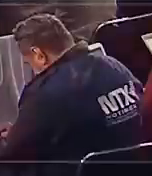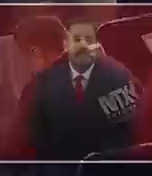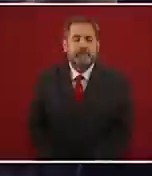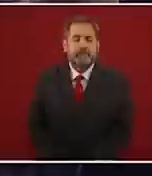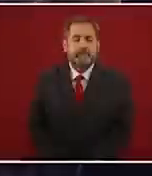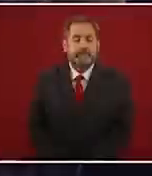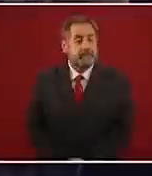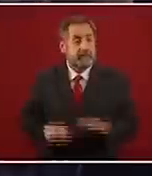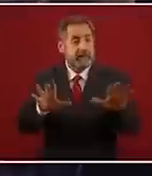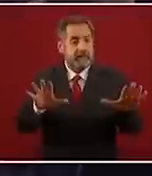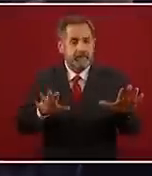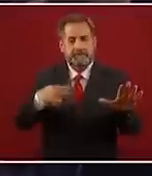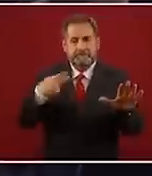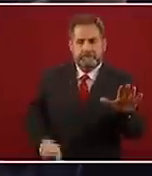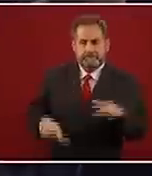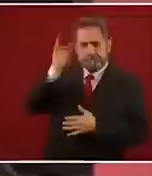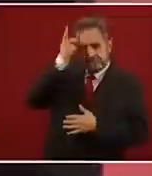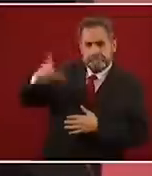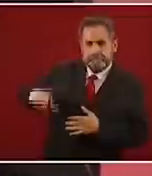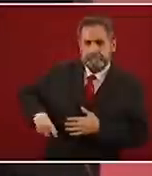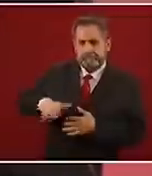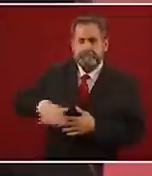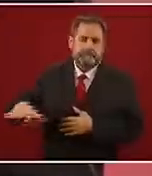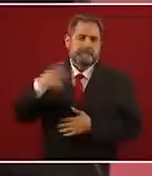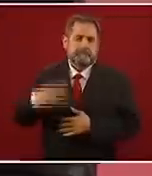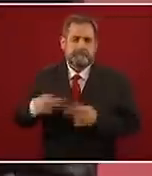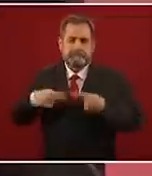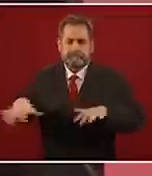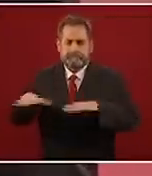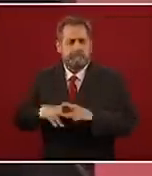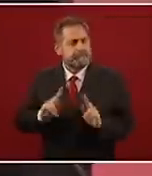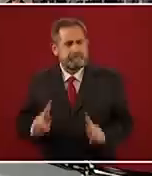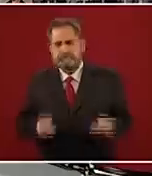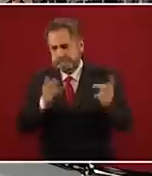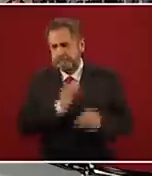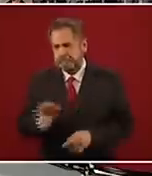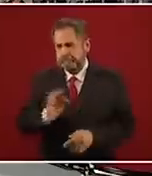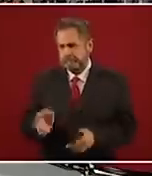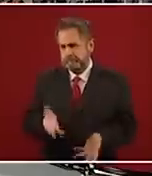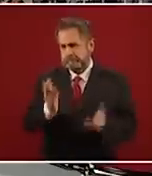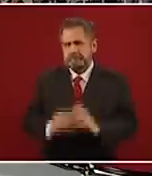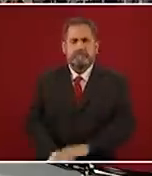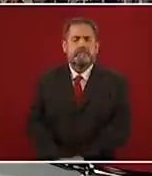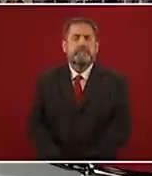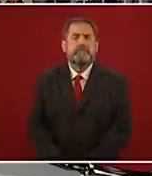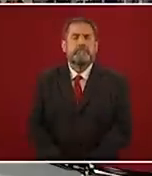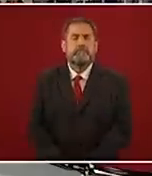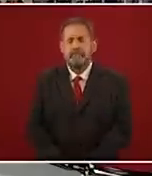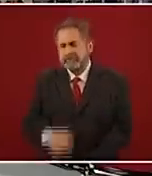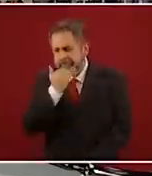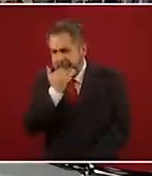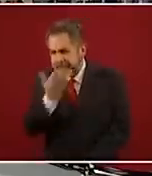gobierno y podemos venderlo sin problema. Estoy listo, señor presidente. Mande.